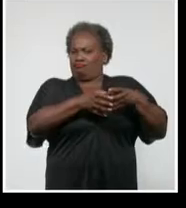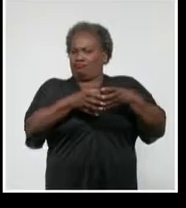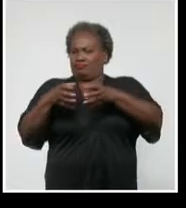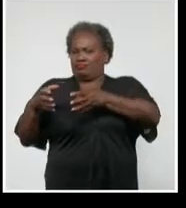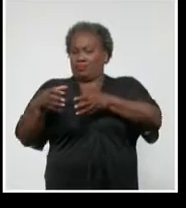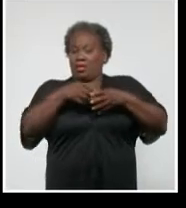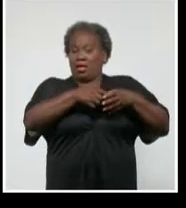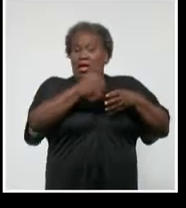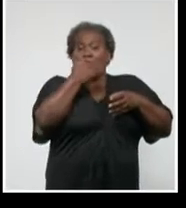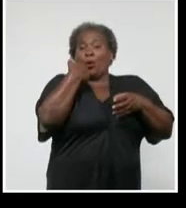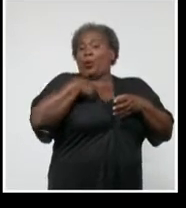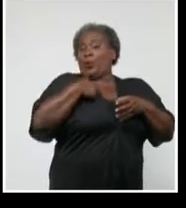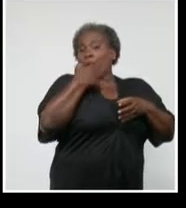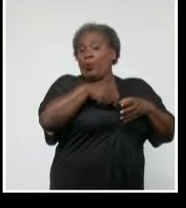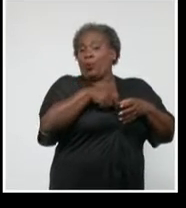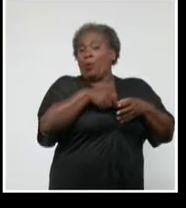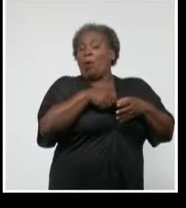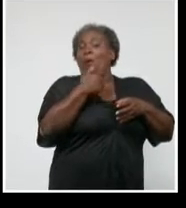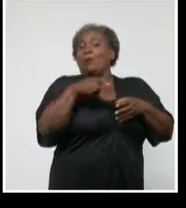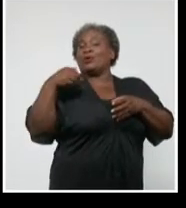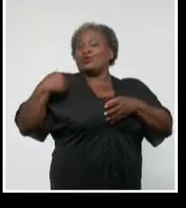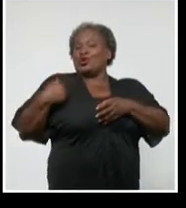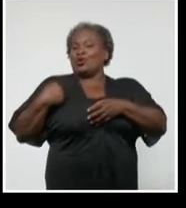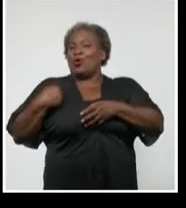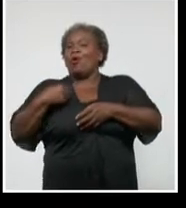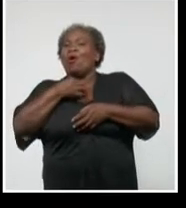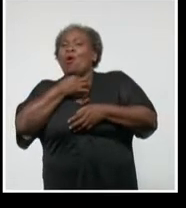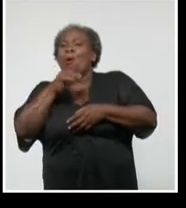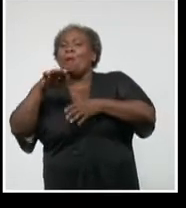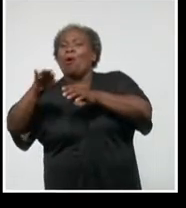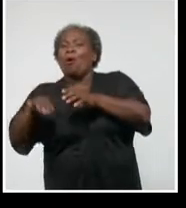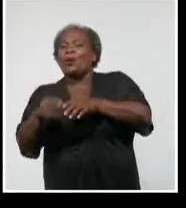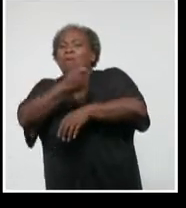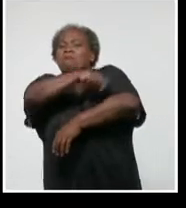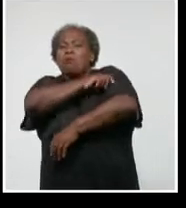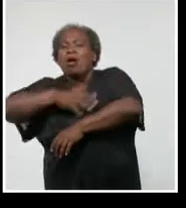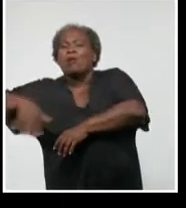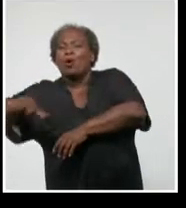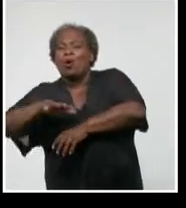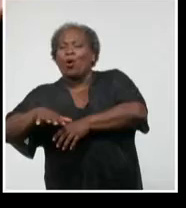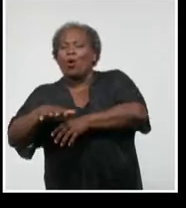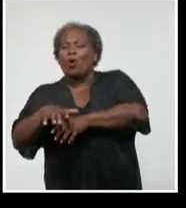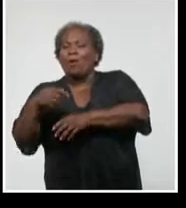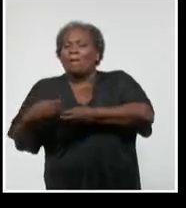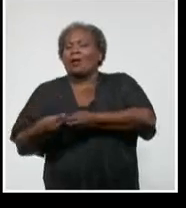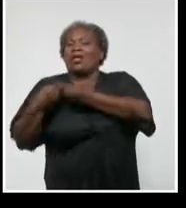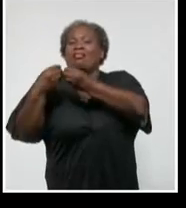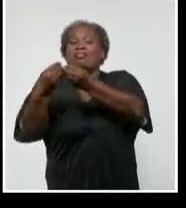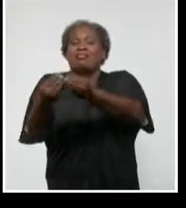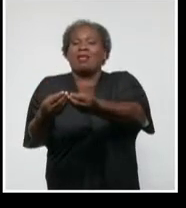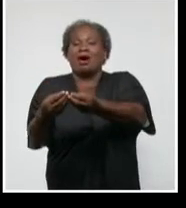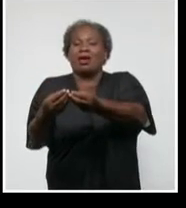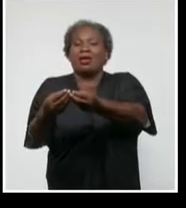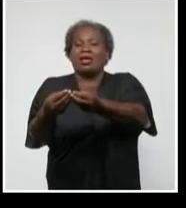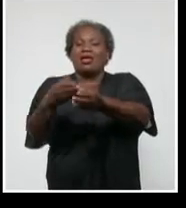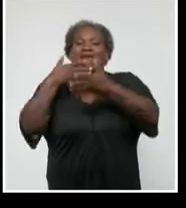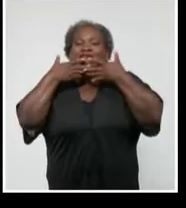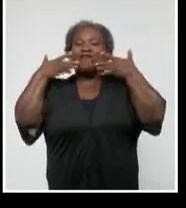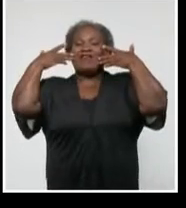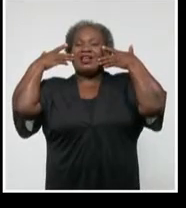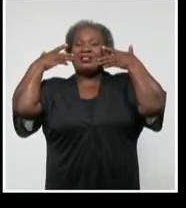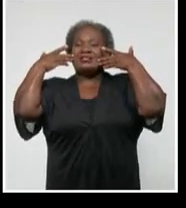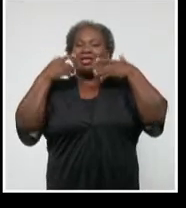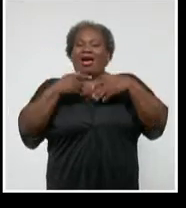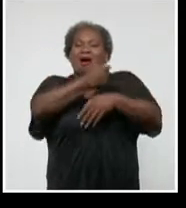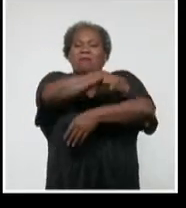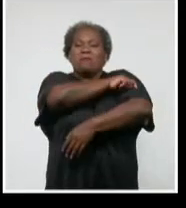élites contra el modelo que defendemos nosotros, que es el modelo para darle la mayor suma de felicidad posible, decía